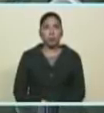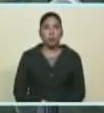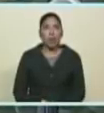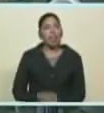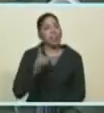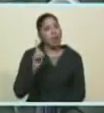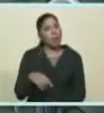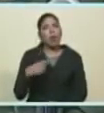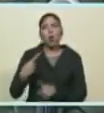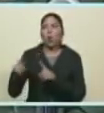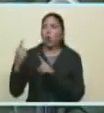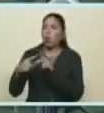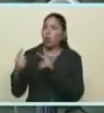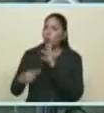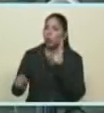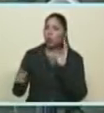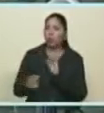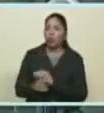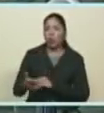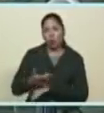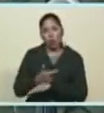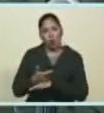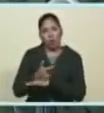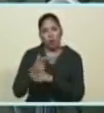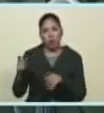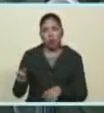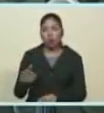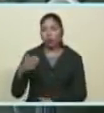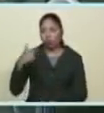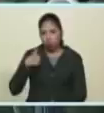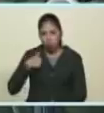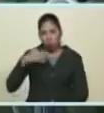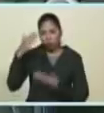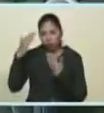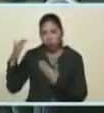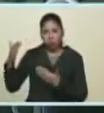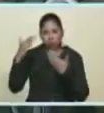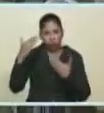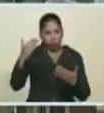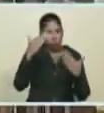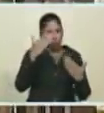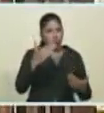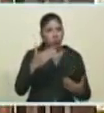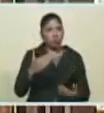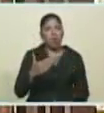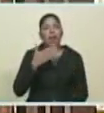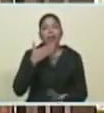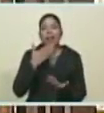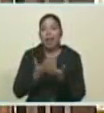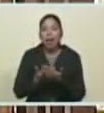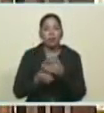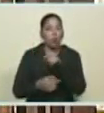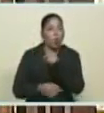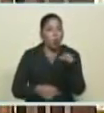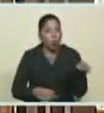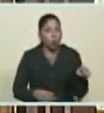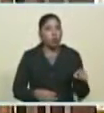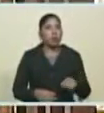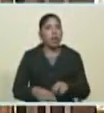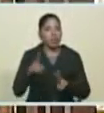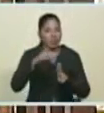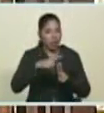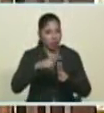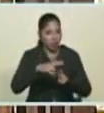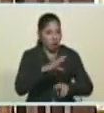Y también muchos gobernadores revolucionarios. Yo saludo la presencia de los gobernadores de la oposición. A la gobernadora